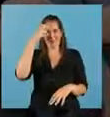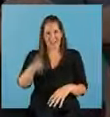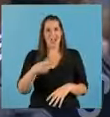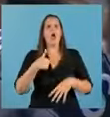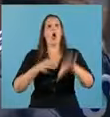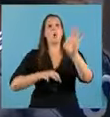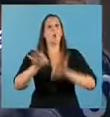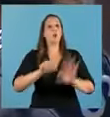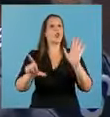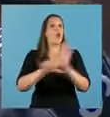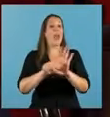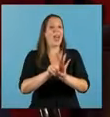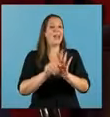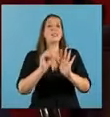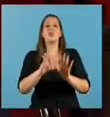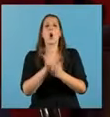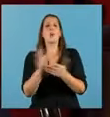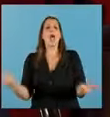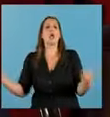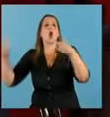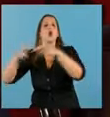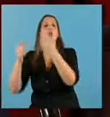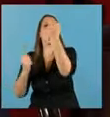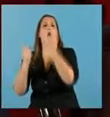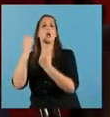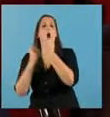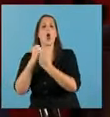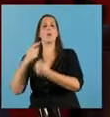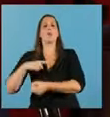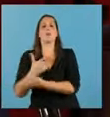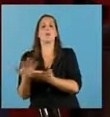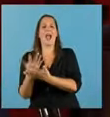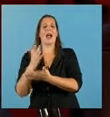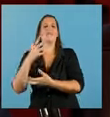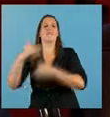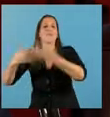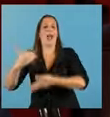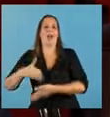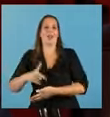ley del Consejo Económico y Social para el Desarrollo Argentino.